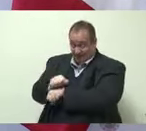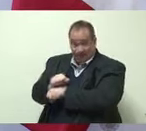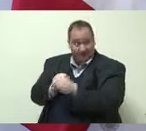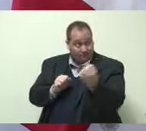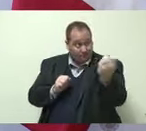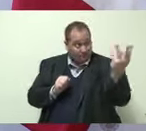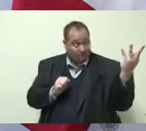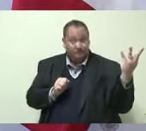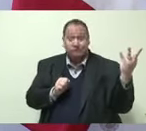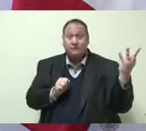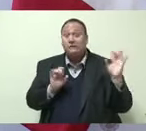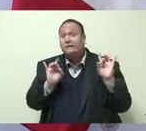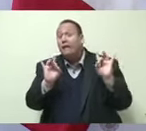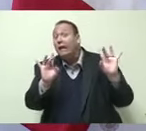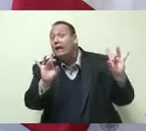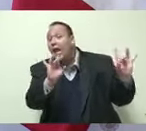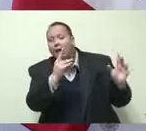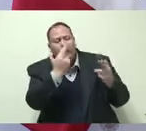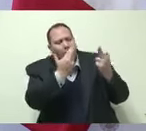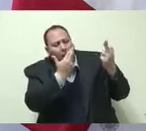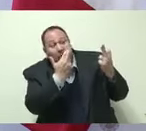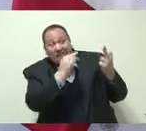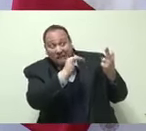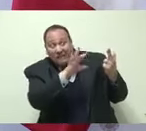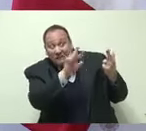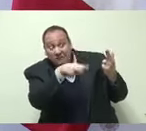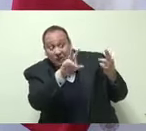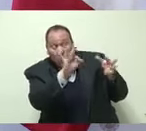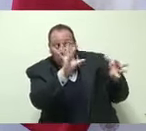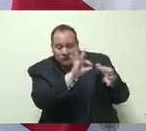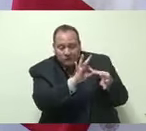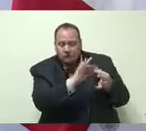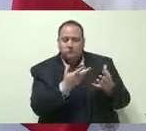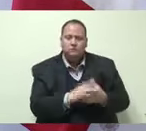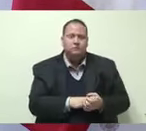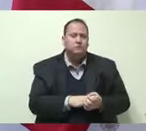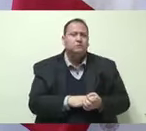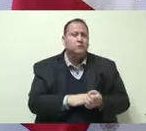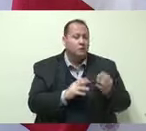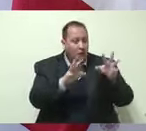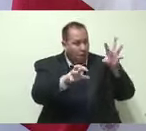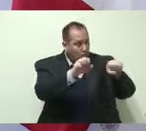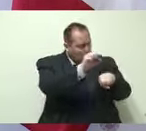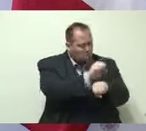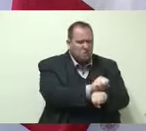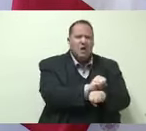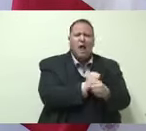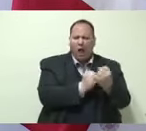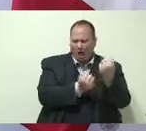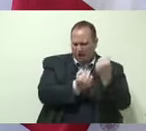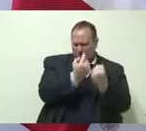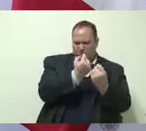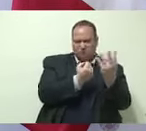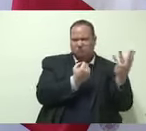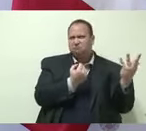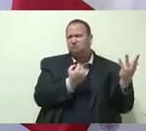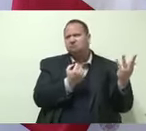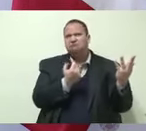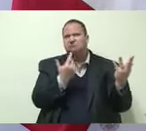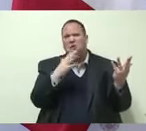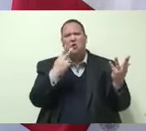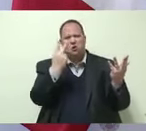intervenidos bajo una situación en la cual se está revisando si cabría la posibilidad de que se puedan presentar como detenidos, son algunas personas, estamos hablando de